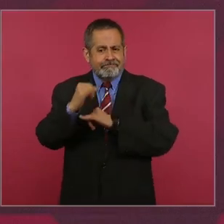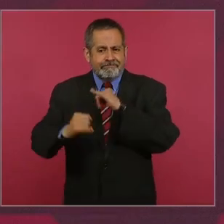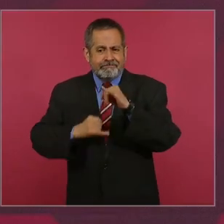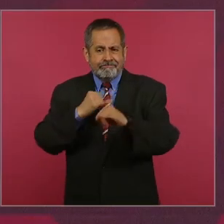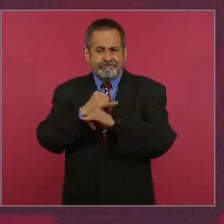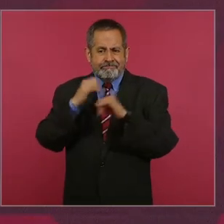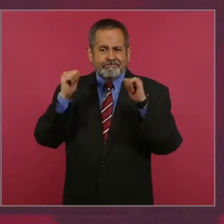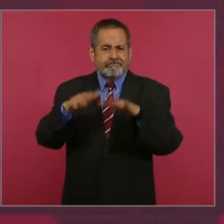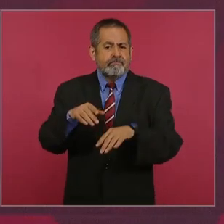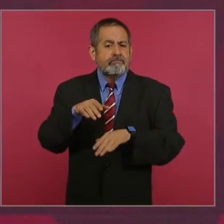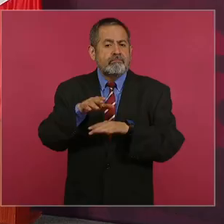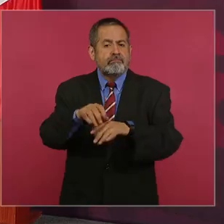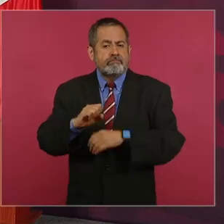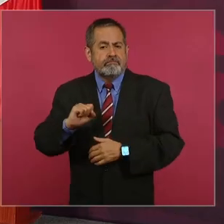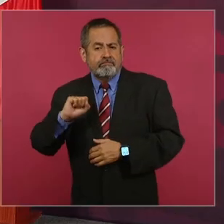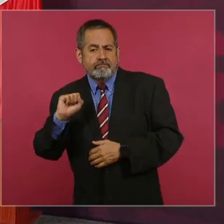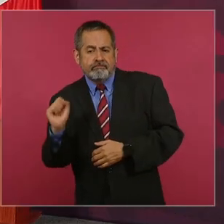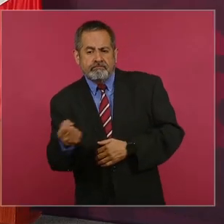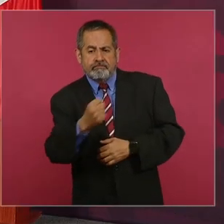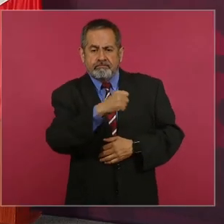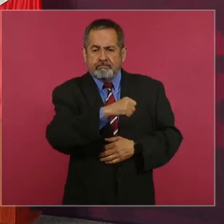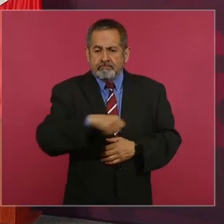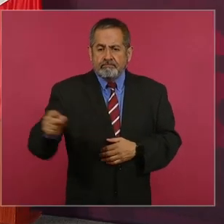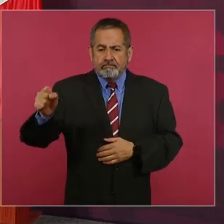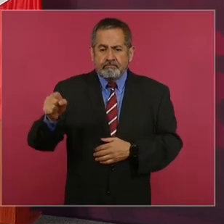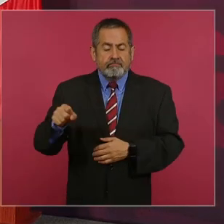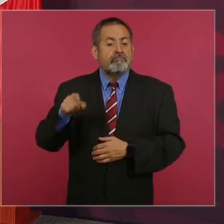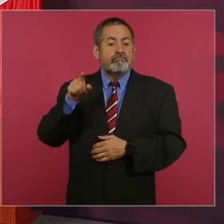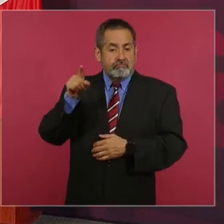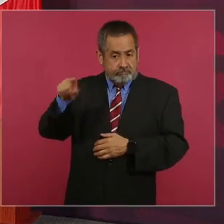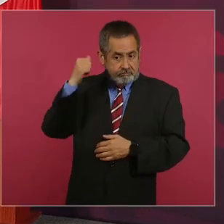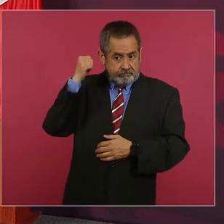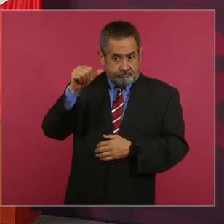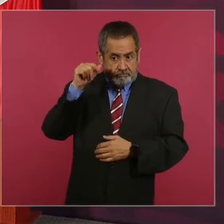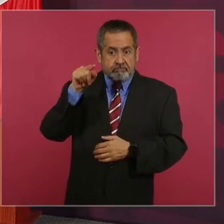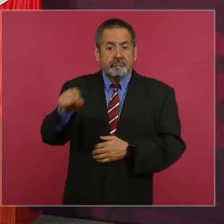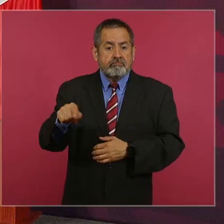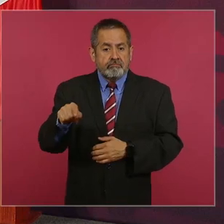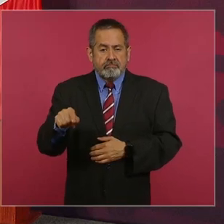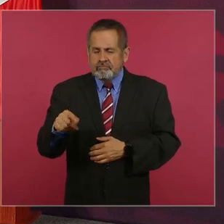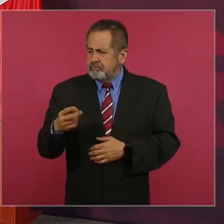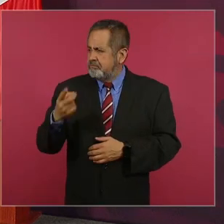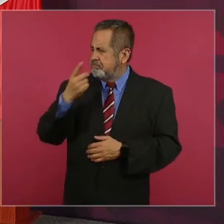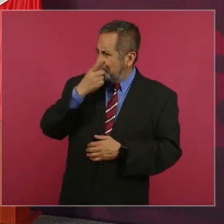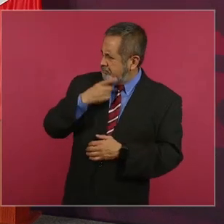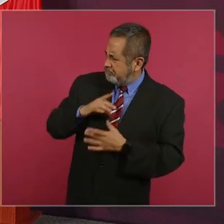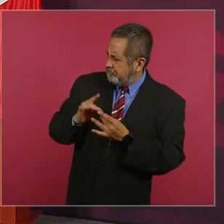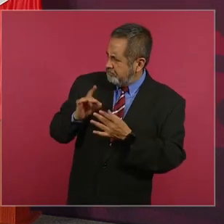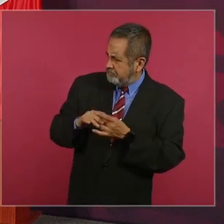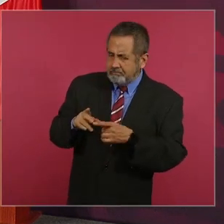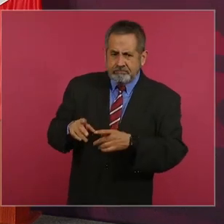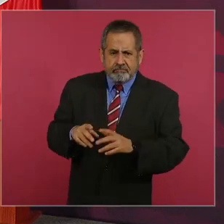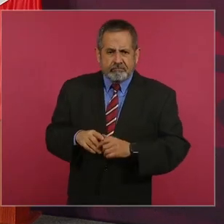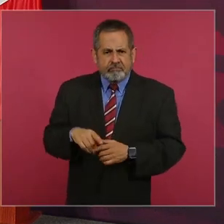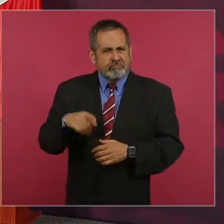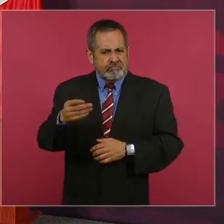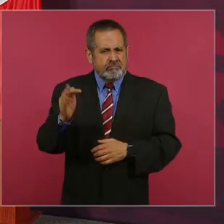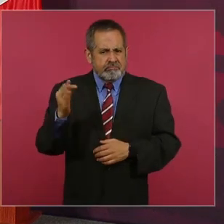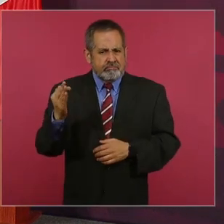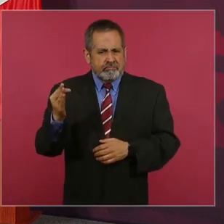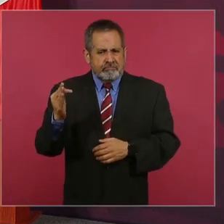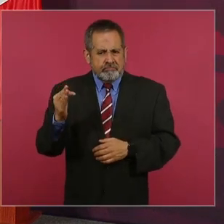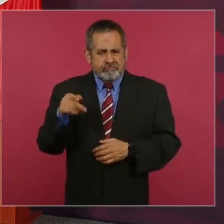ya en Acapulco y me decía en febrero